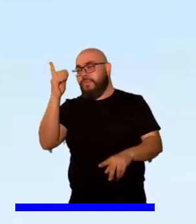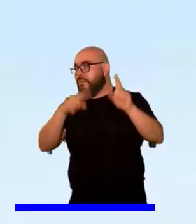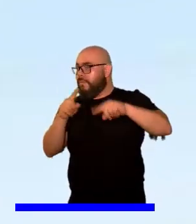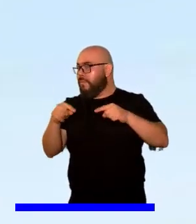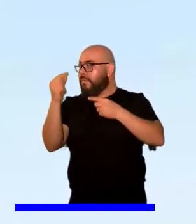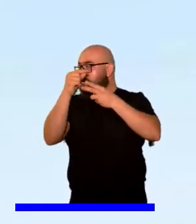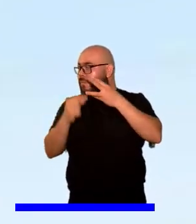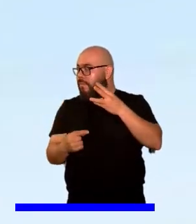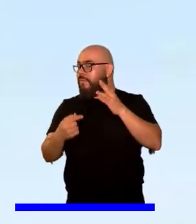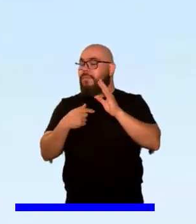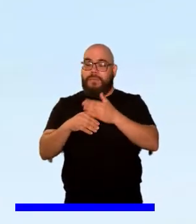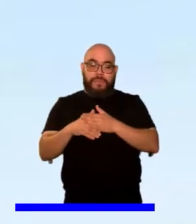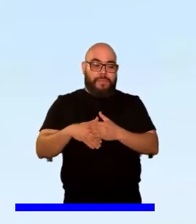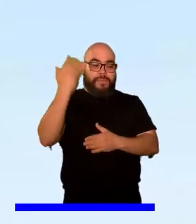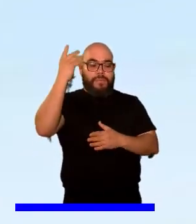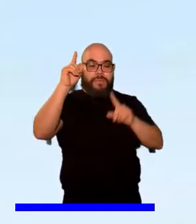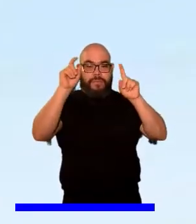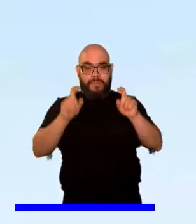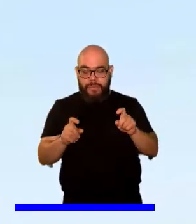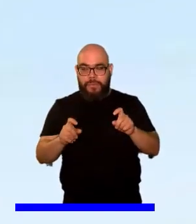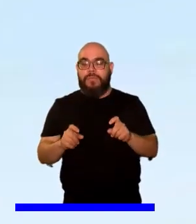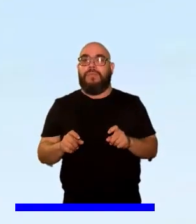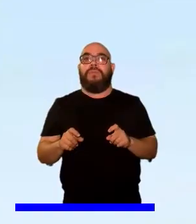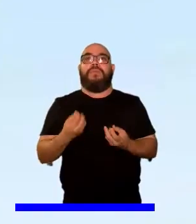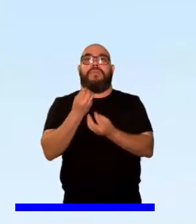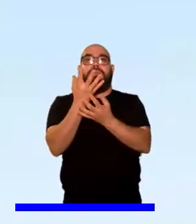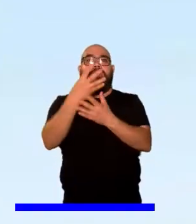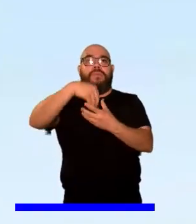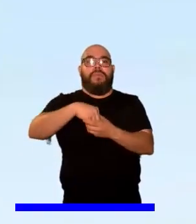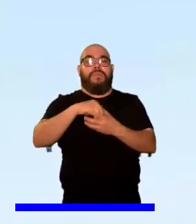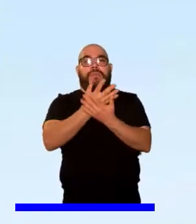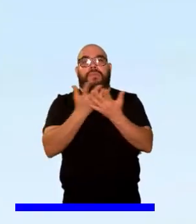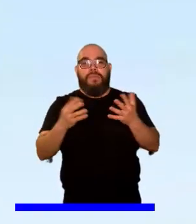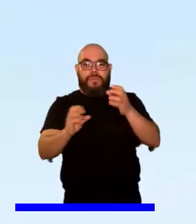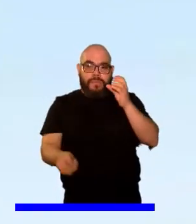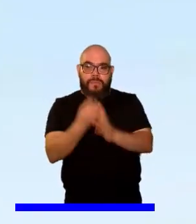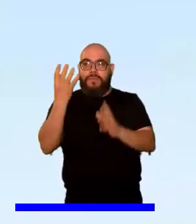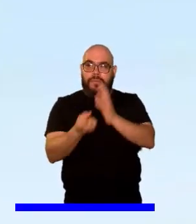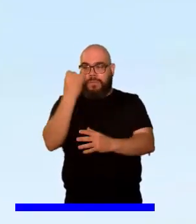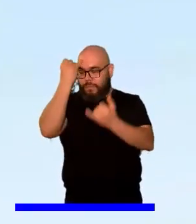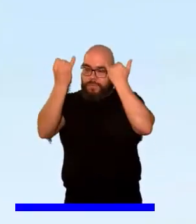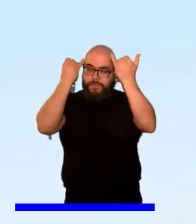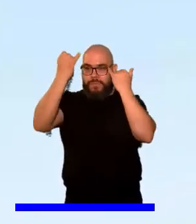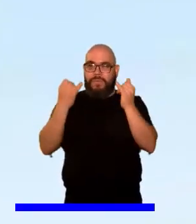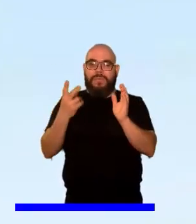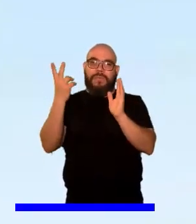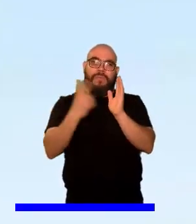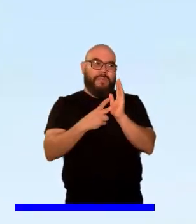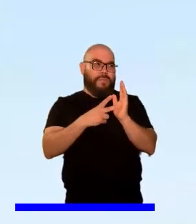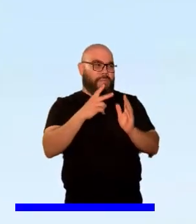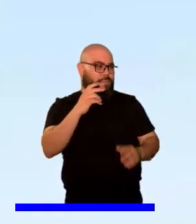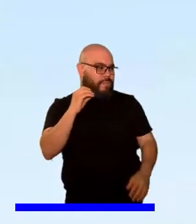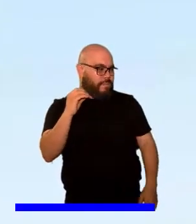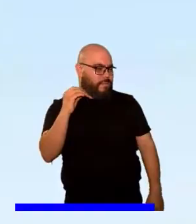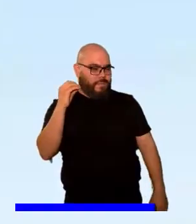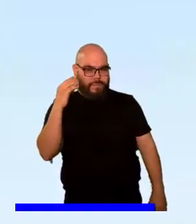a partir de eso empieza a haber más infraestructura que yo puedo utilizar para otras cosas y surgen nuevas ideas. Por allá en el 2004, si no